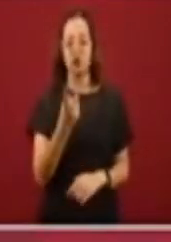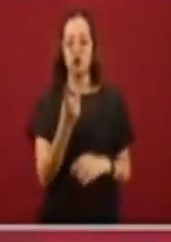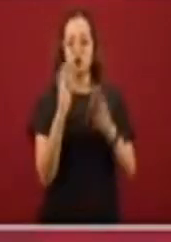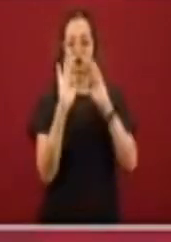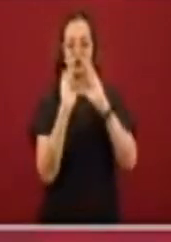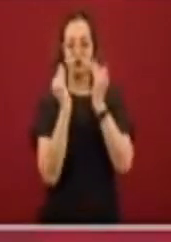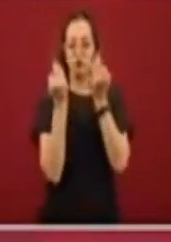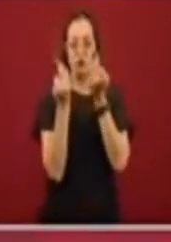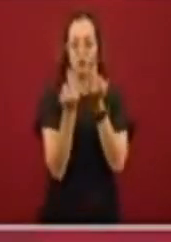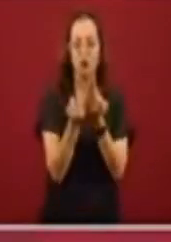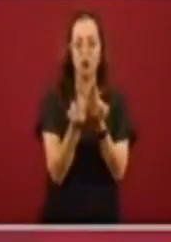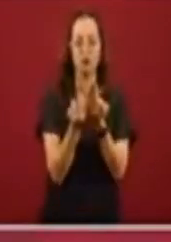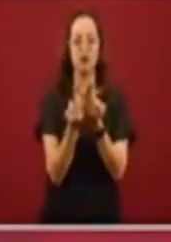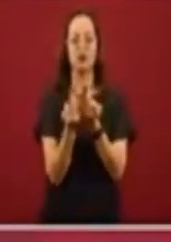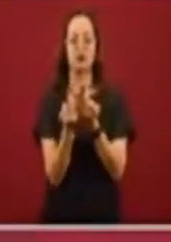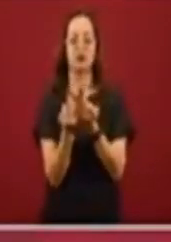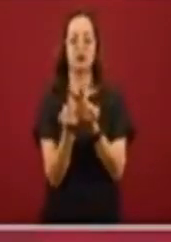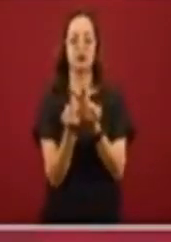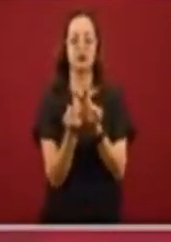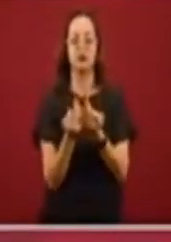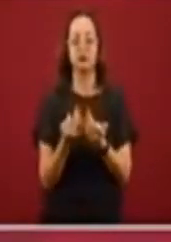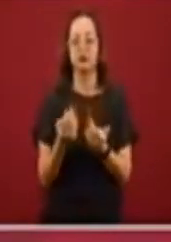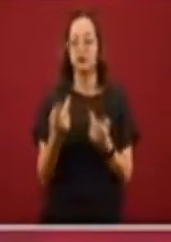Los más pequeñitos